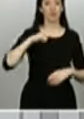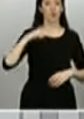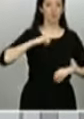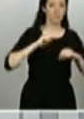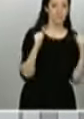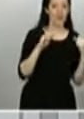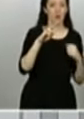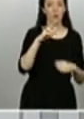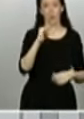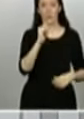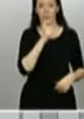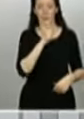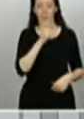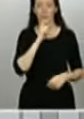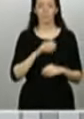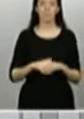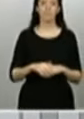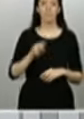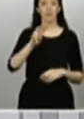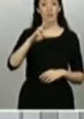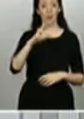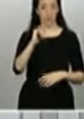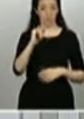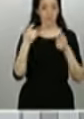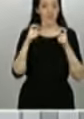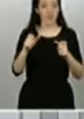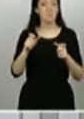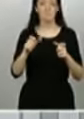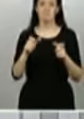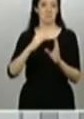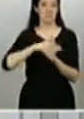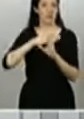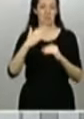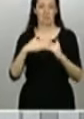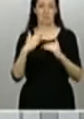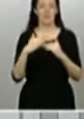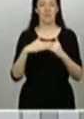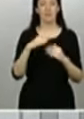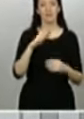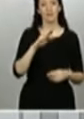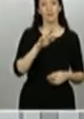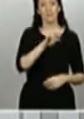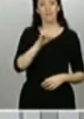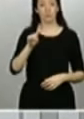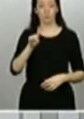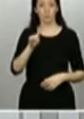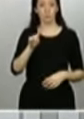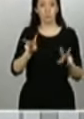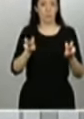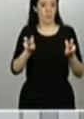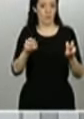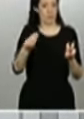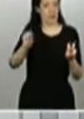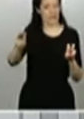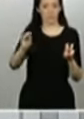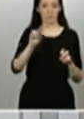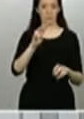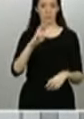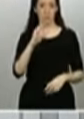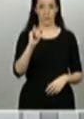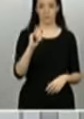25.428, 164 fallecidos más en las últimas 24 horas. Los pacientes que han sido dados de alta desde que se iniciara